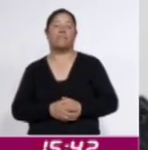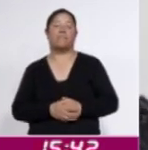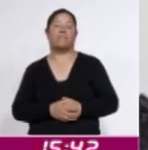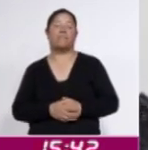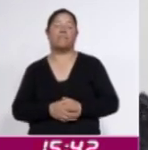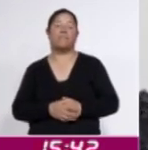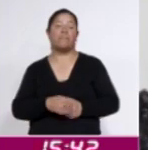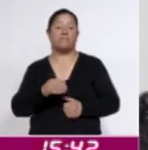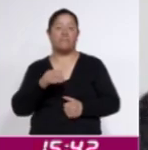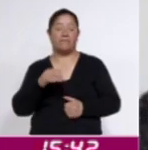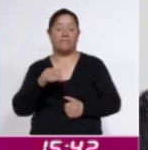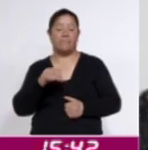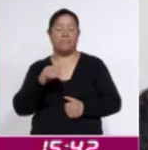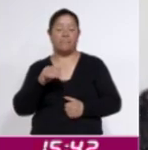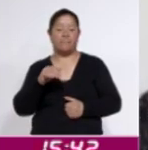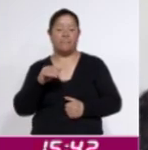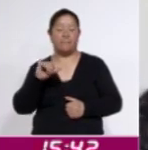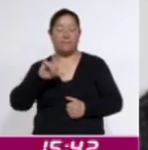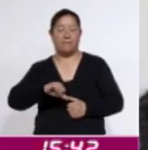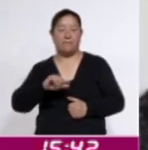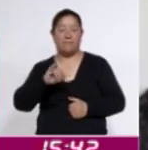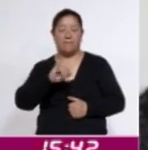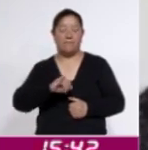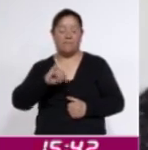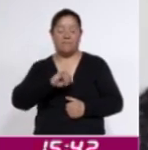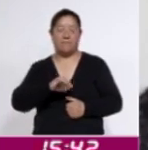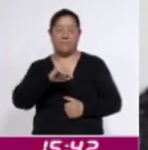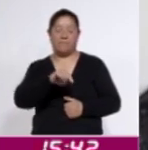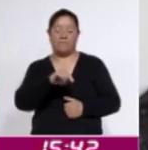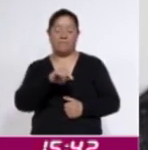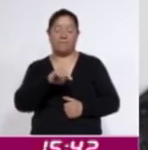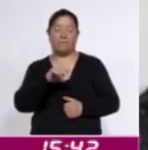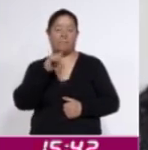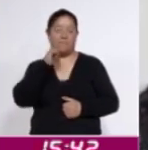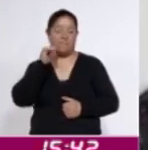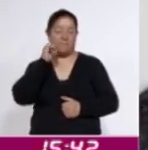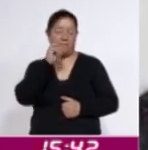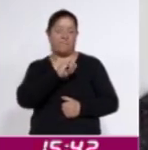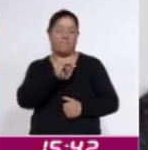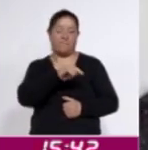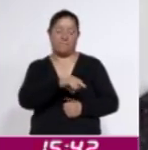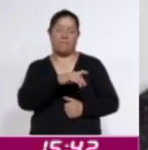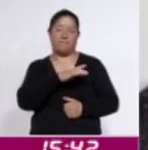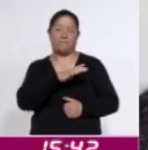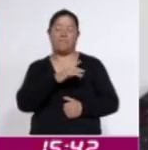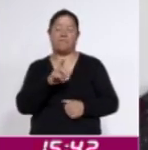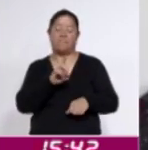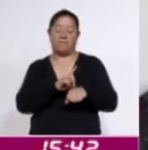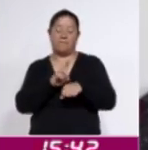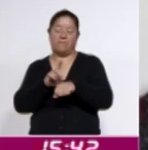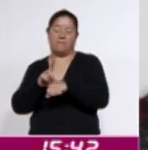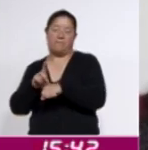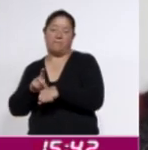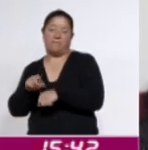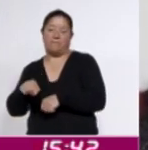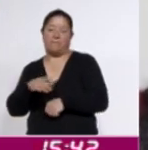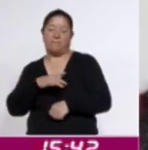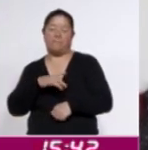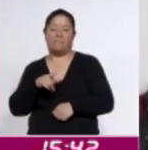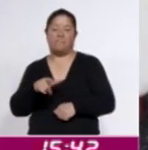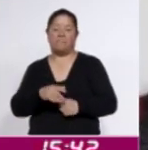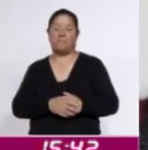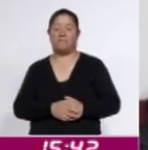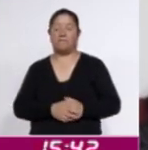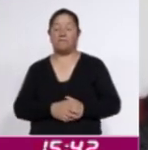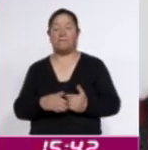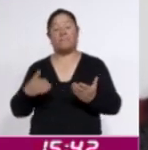jueves en este inicio de su peregrinación. Día a día recorren una parte pues de nuestra diócesis, allá Estado de